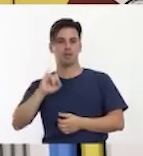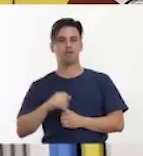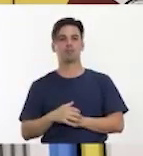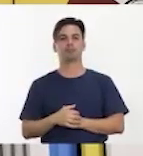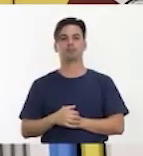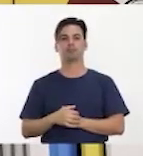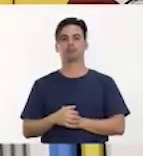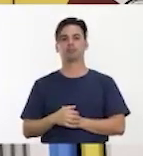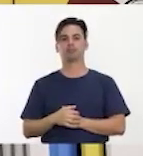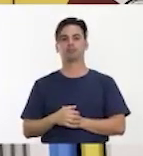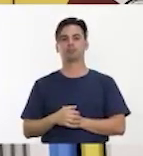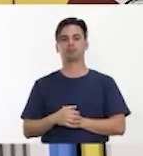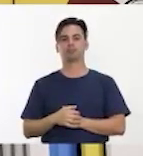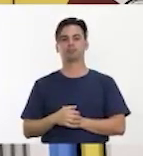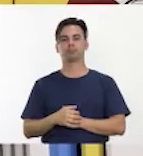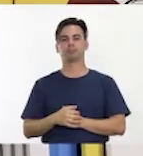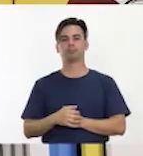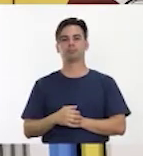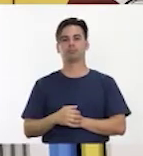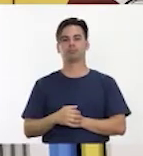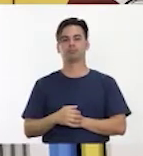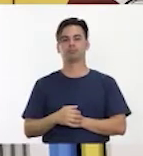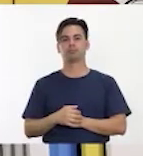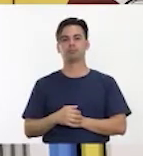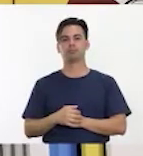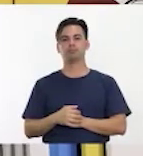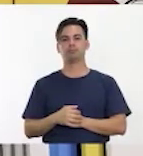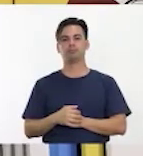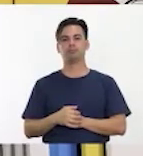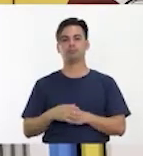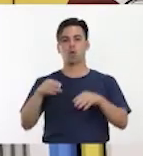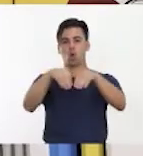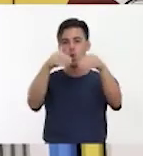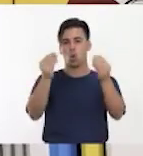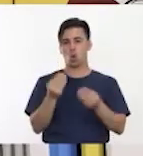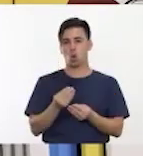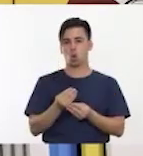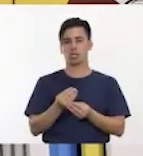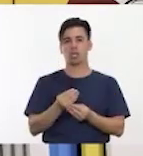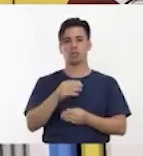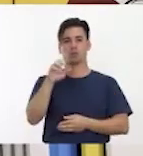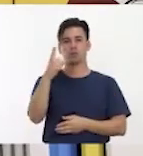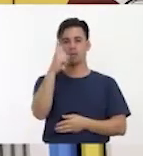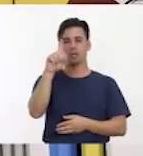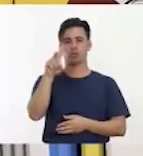la celebración del primer, segundo, tercer y cuarto congresos del partido